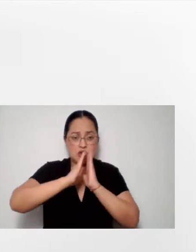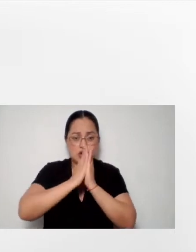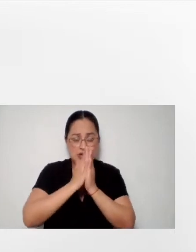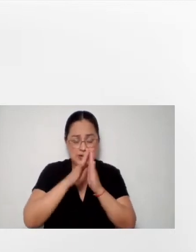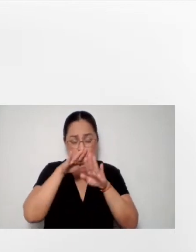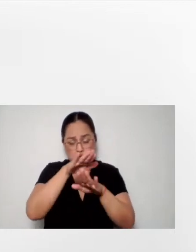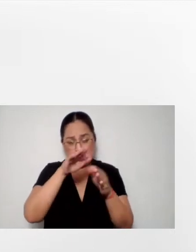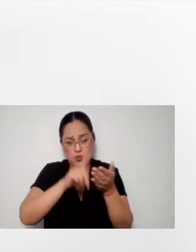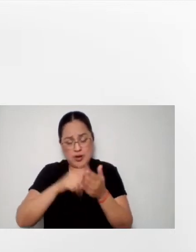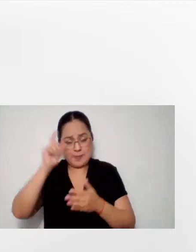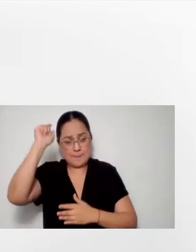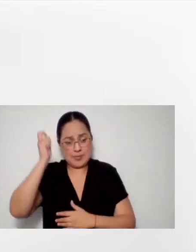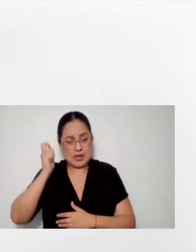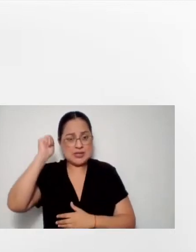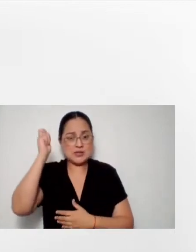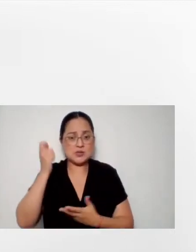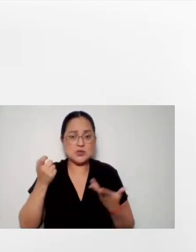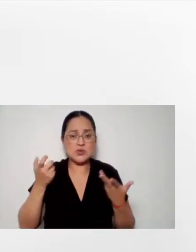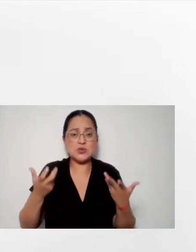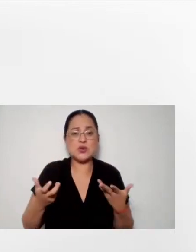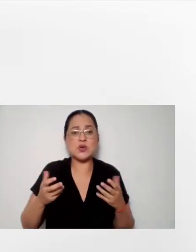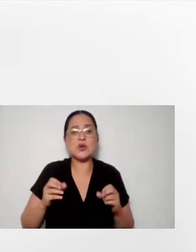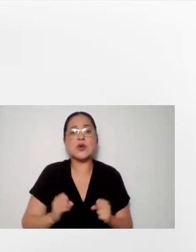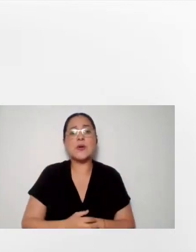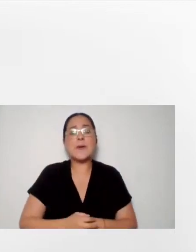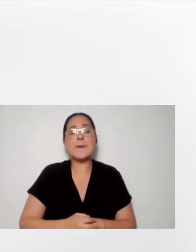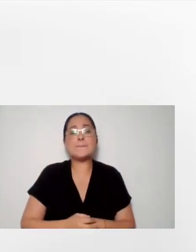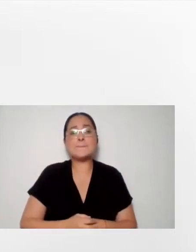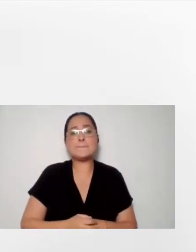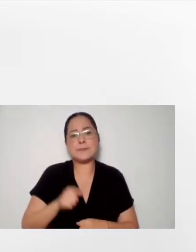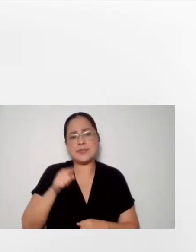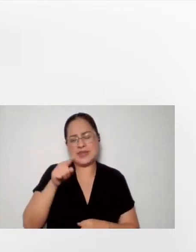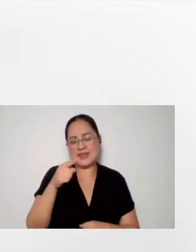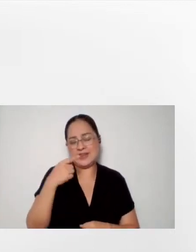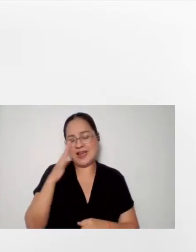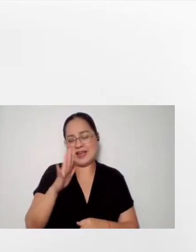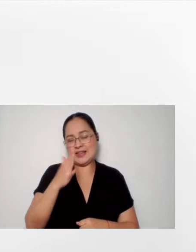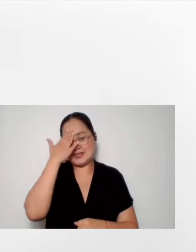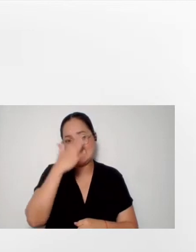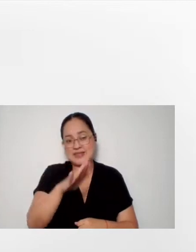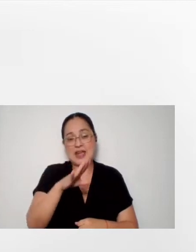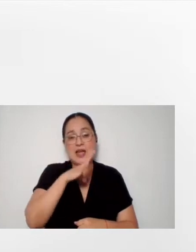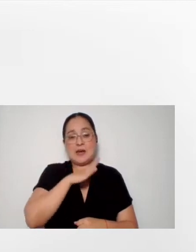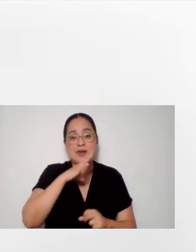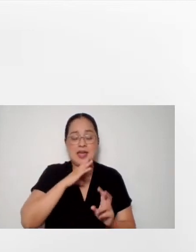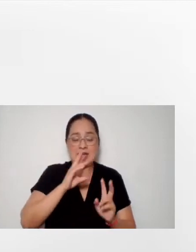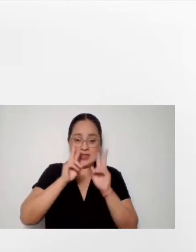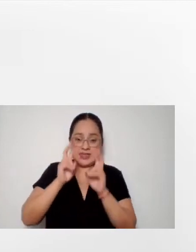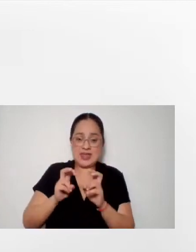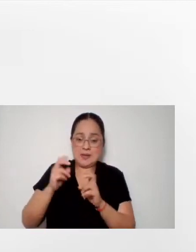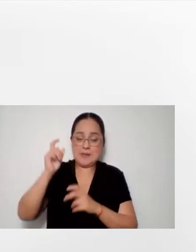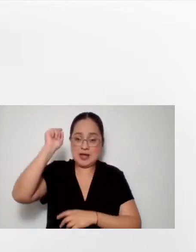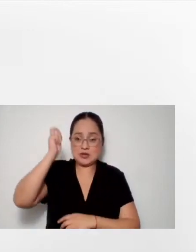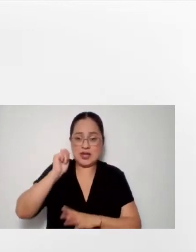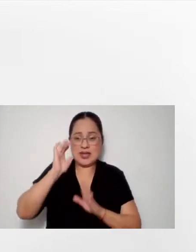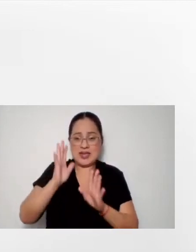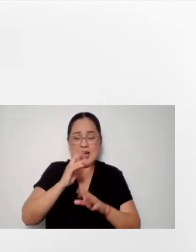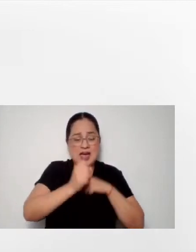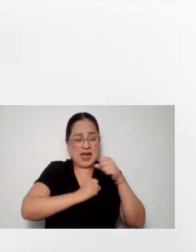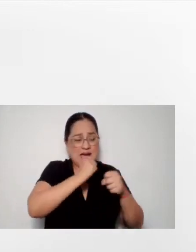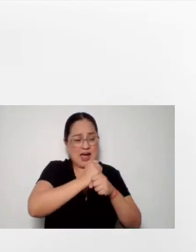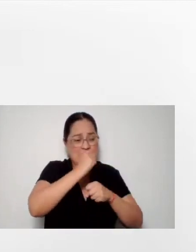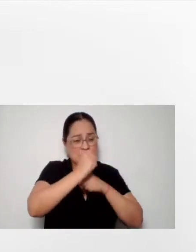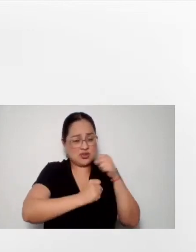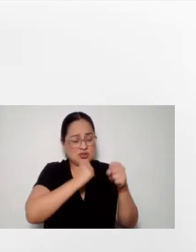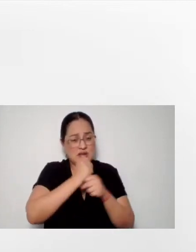alimentos. Como ya les comentaba en un principio, el tema de los alimentos ha sido muy estudiado a lo largo de